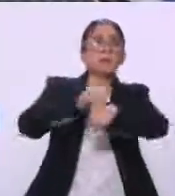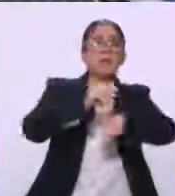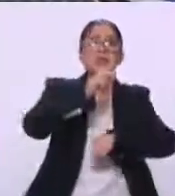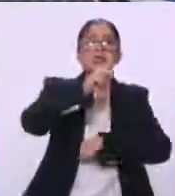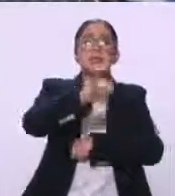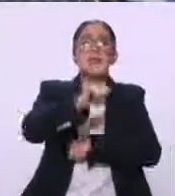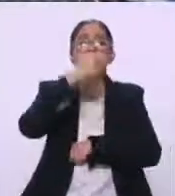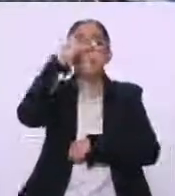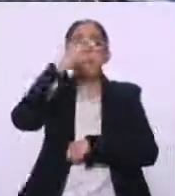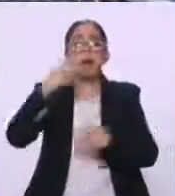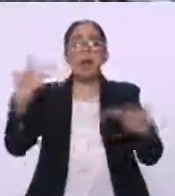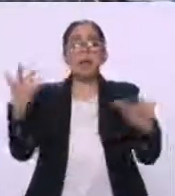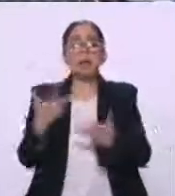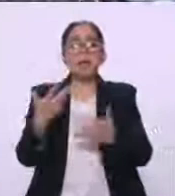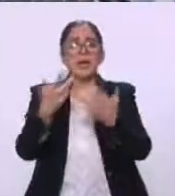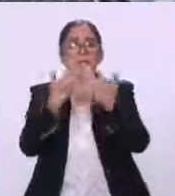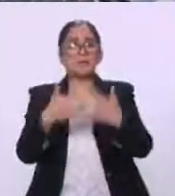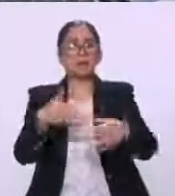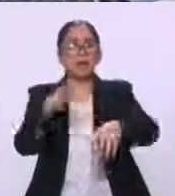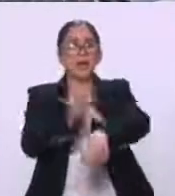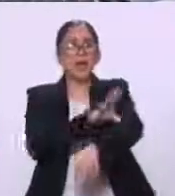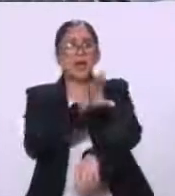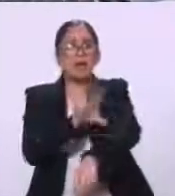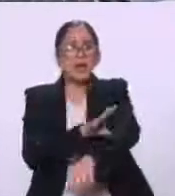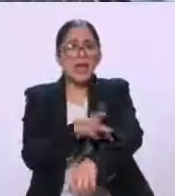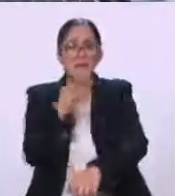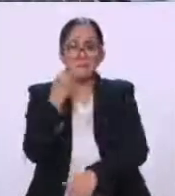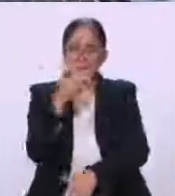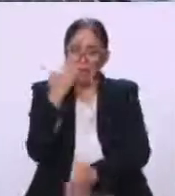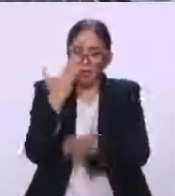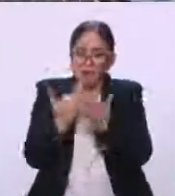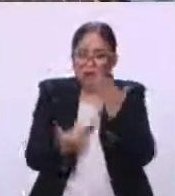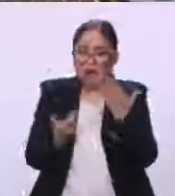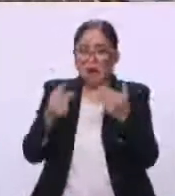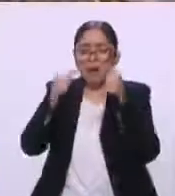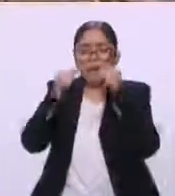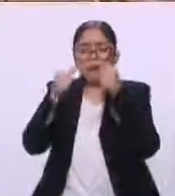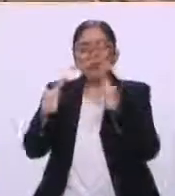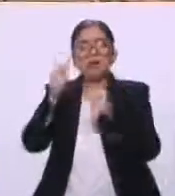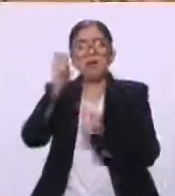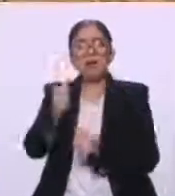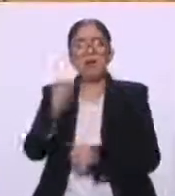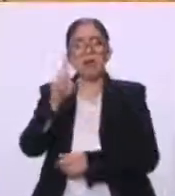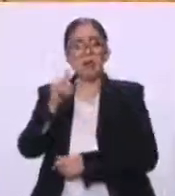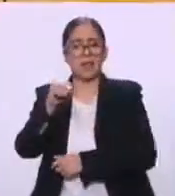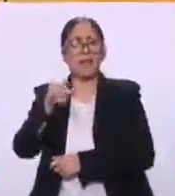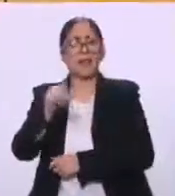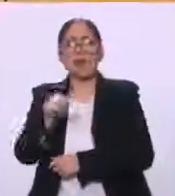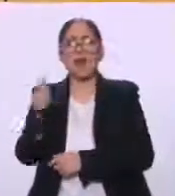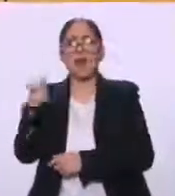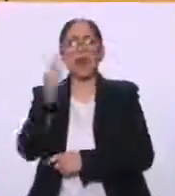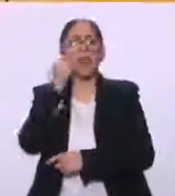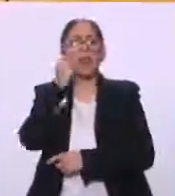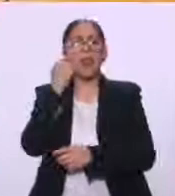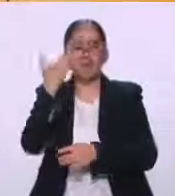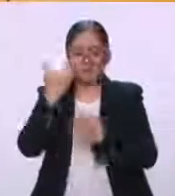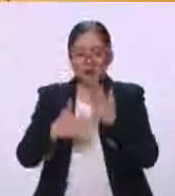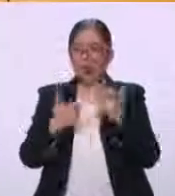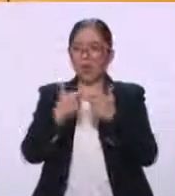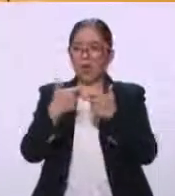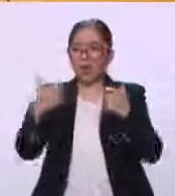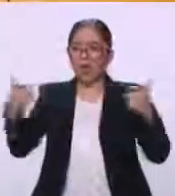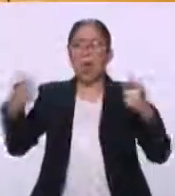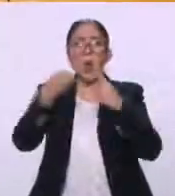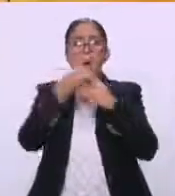energía eléctrica sin considerar la demanda de una expansión ordenada. Por ejemplo, actualmente